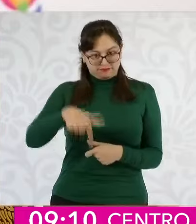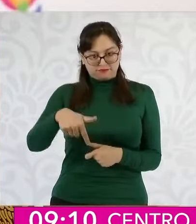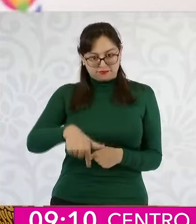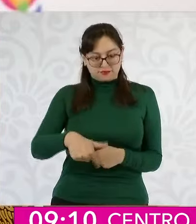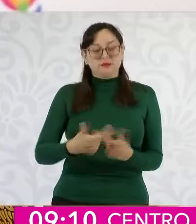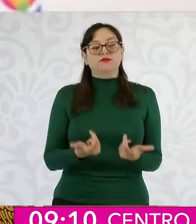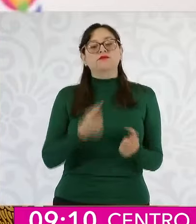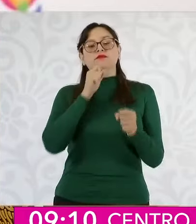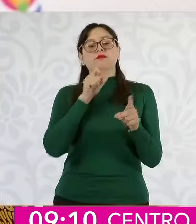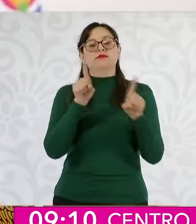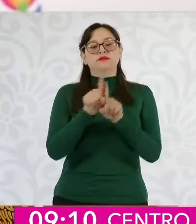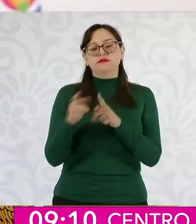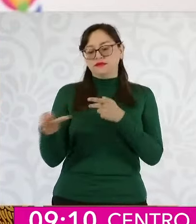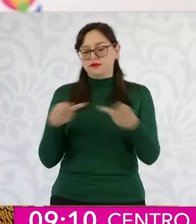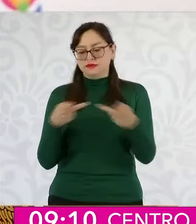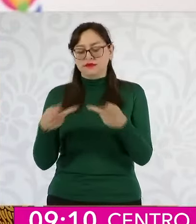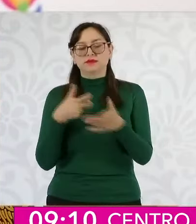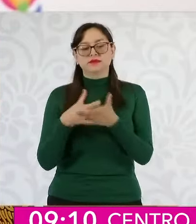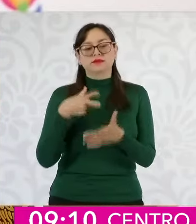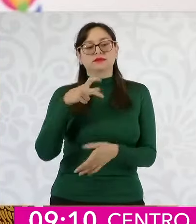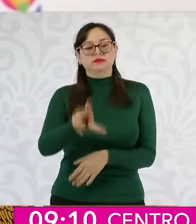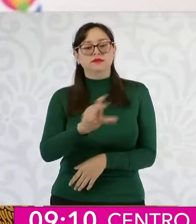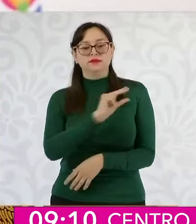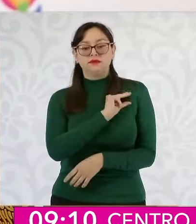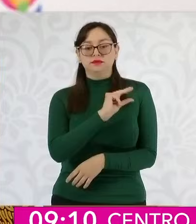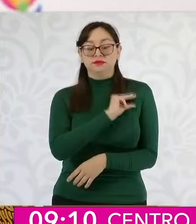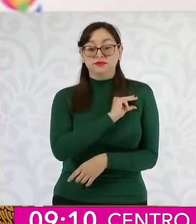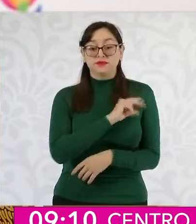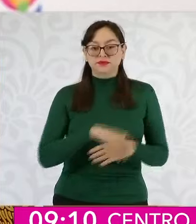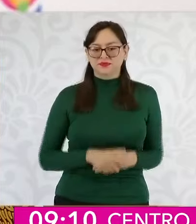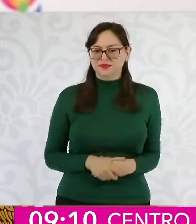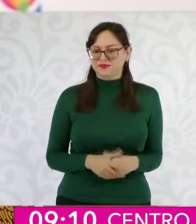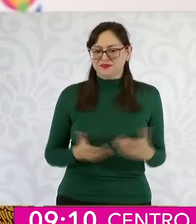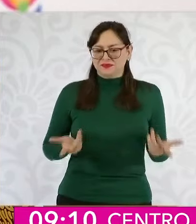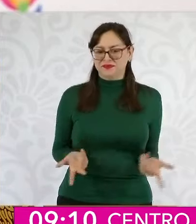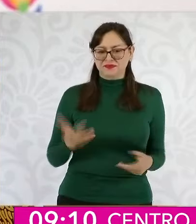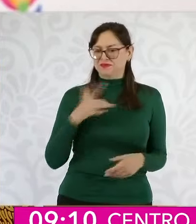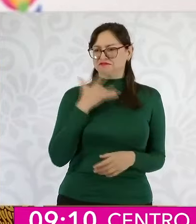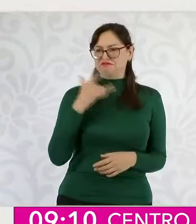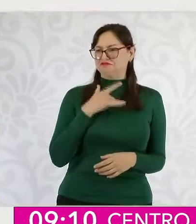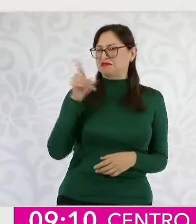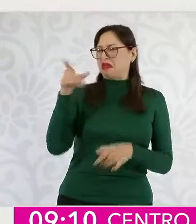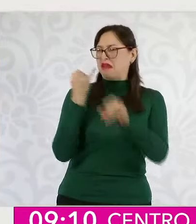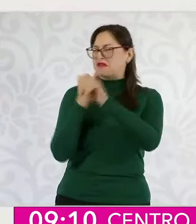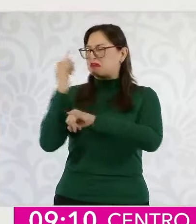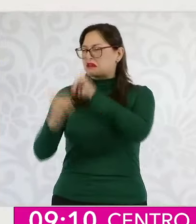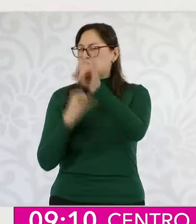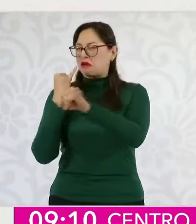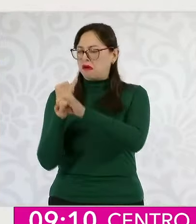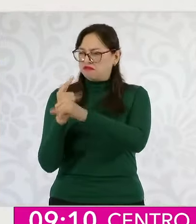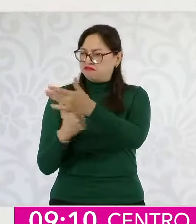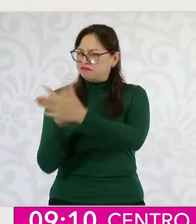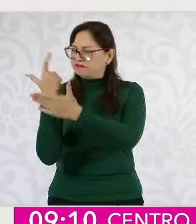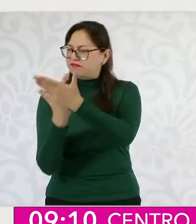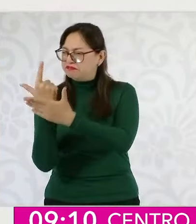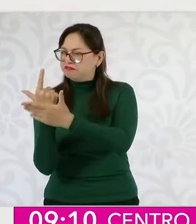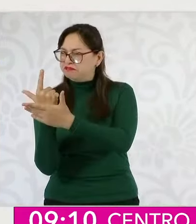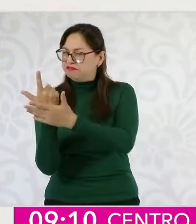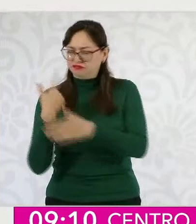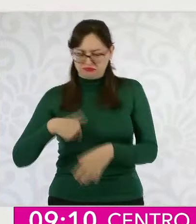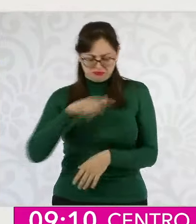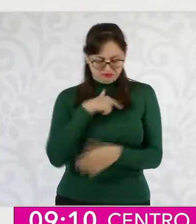un plan para la inversión privada. Entonces, por eso no coinciden nuestras estimaciones, porque ellos